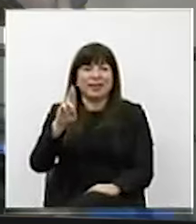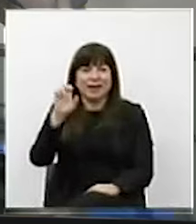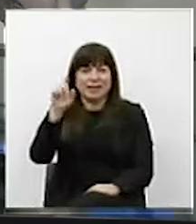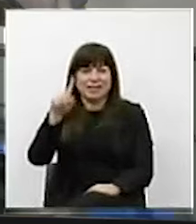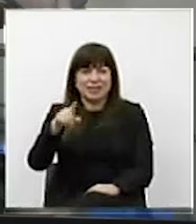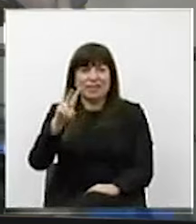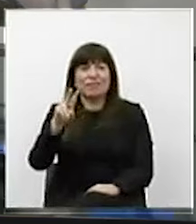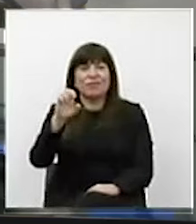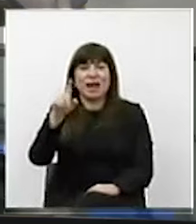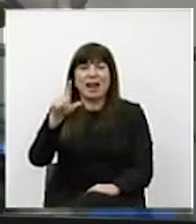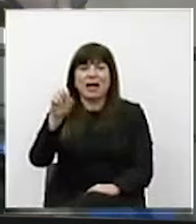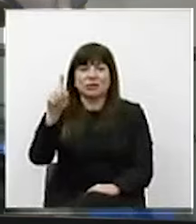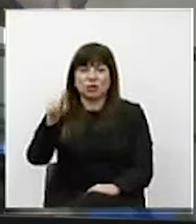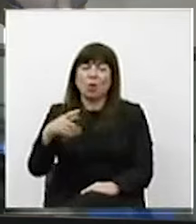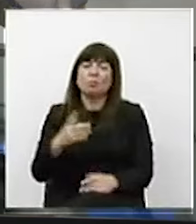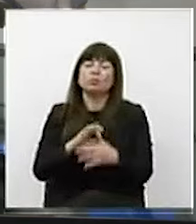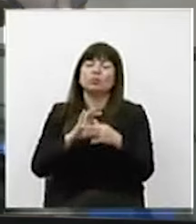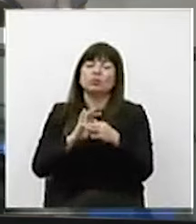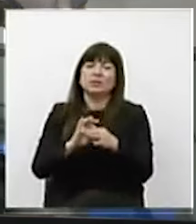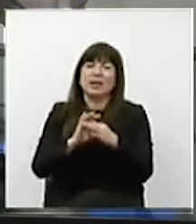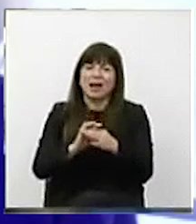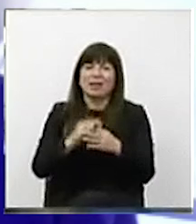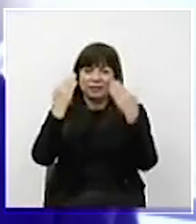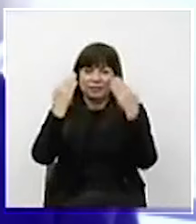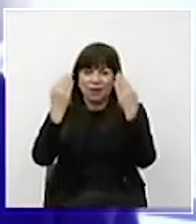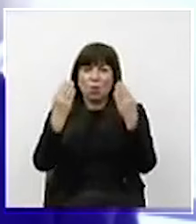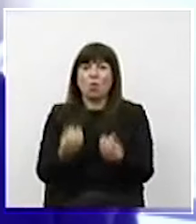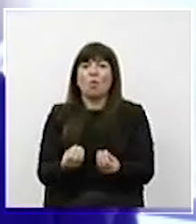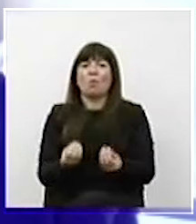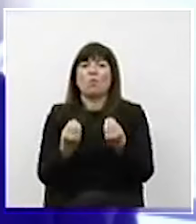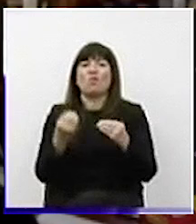agradezco, fue una muy buena conversa. Saludos, muy